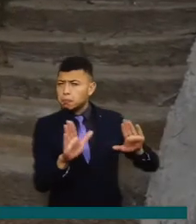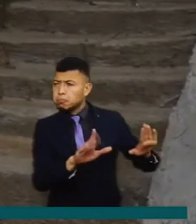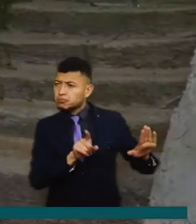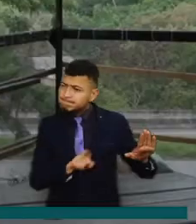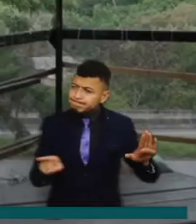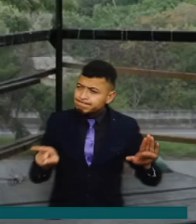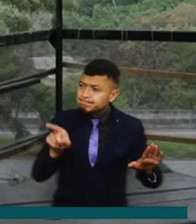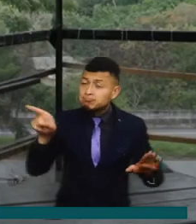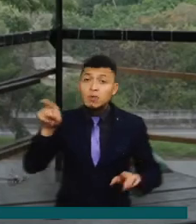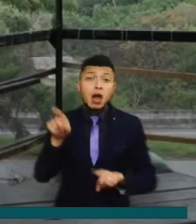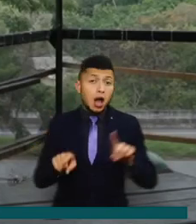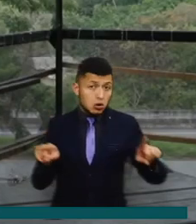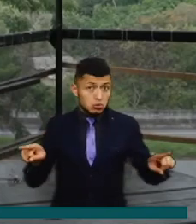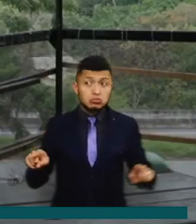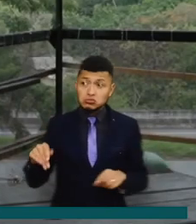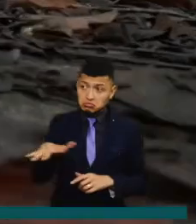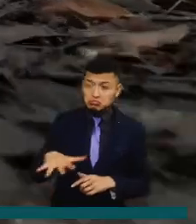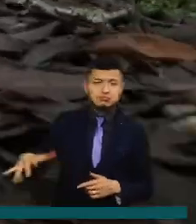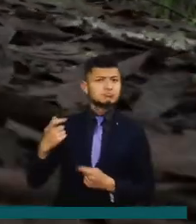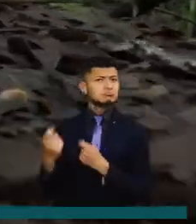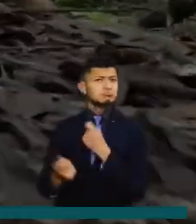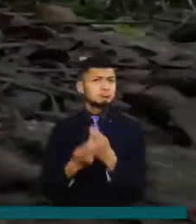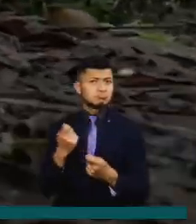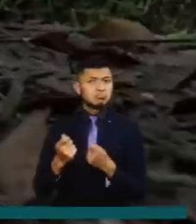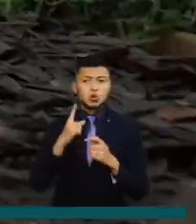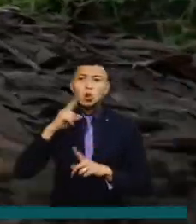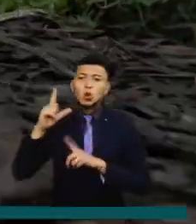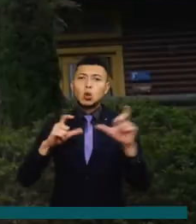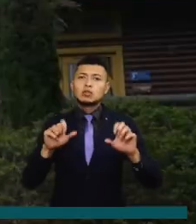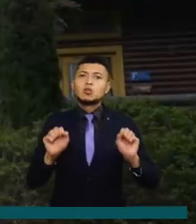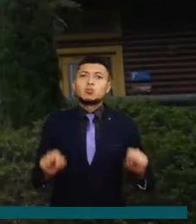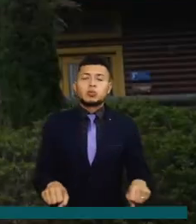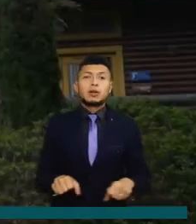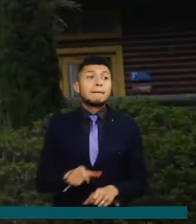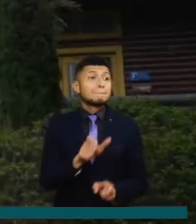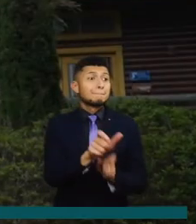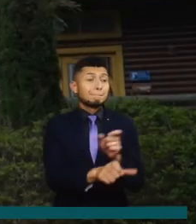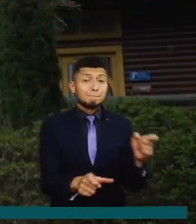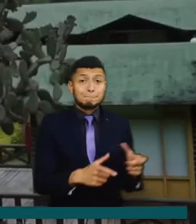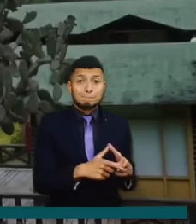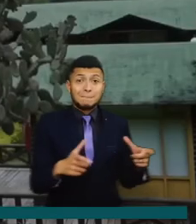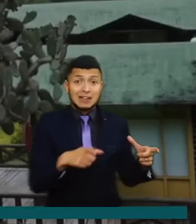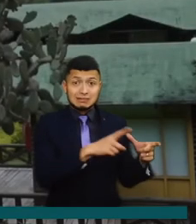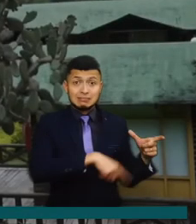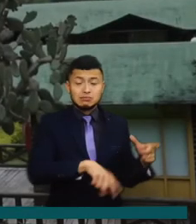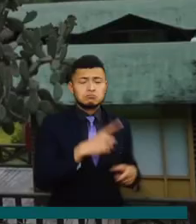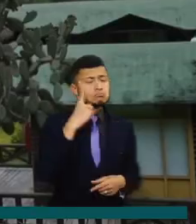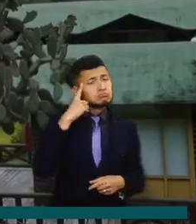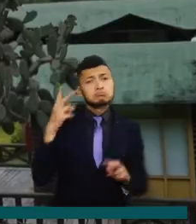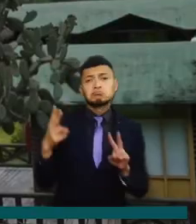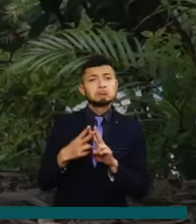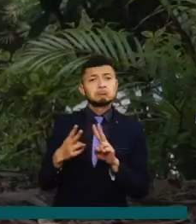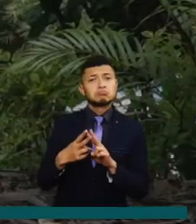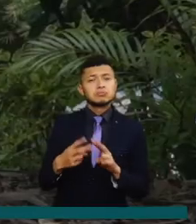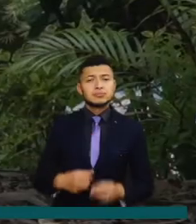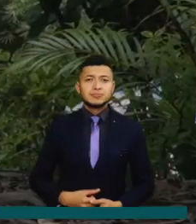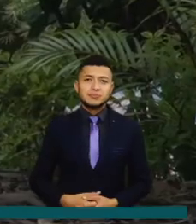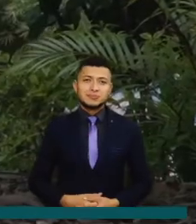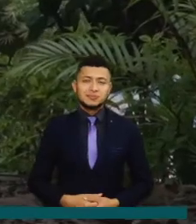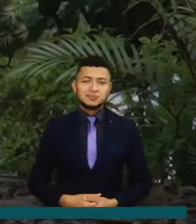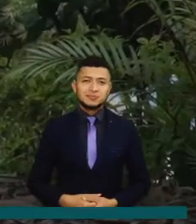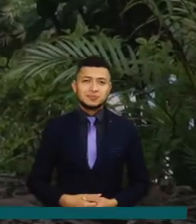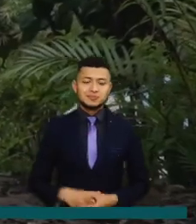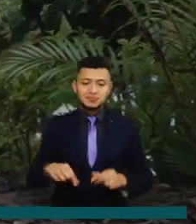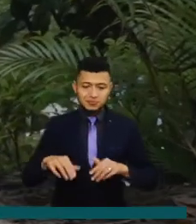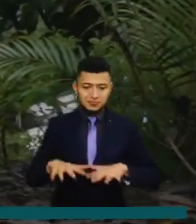aquellos emprendedores que han logrado aprovechar esta potencia ecoturística que para miles de personas era desconocida.